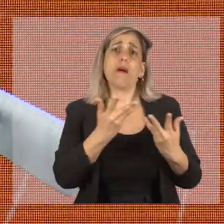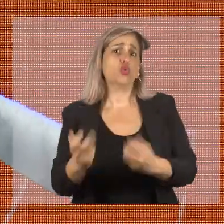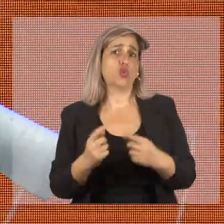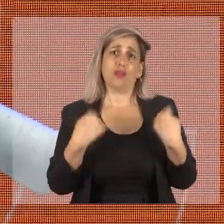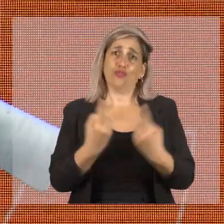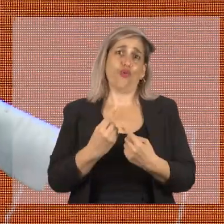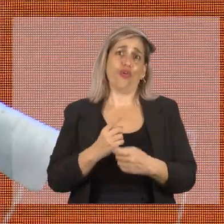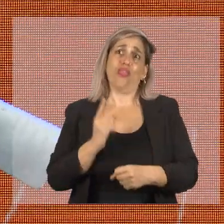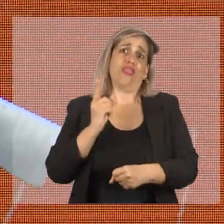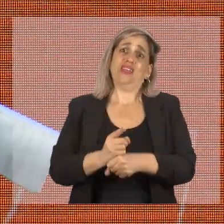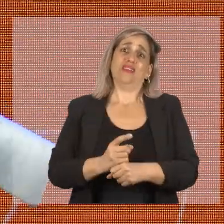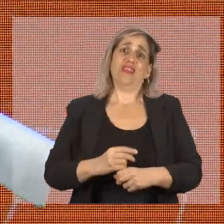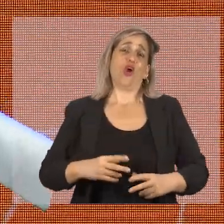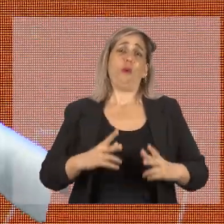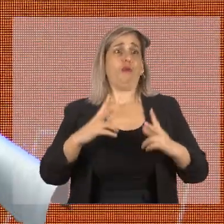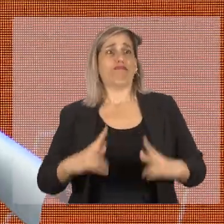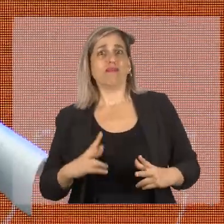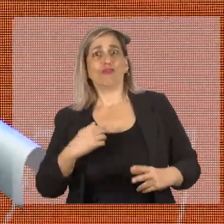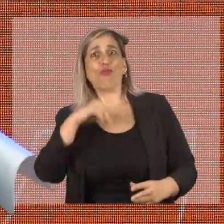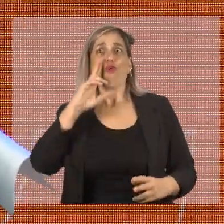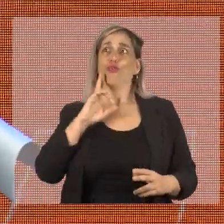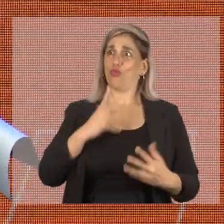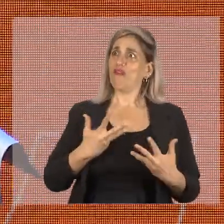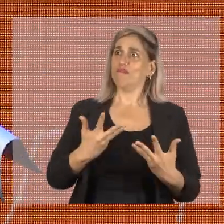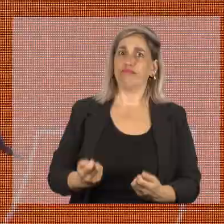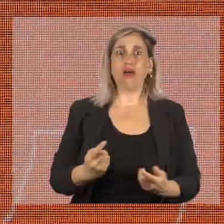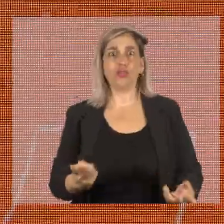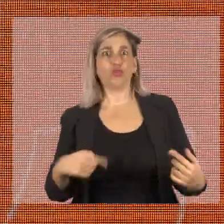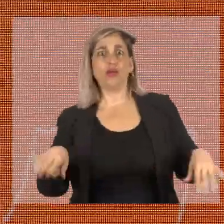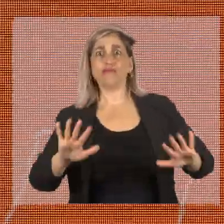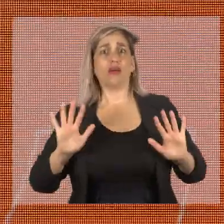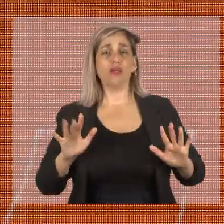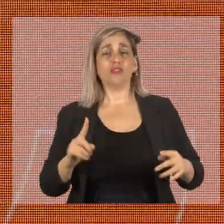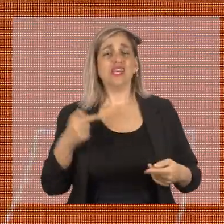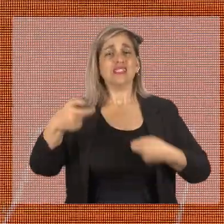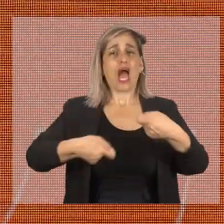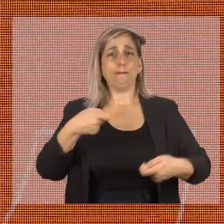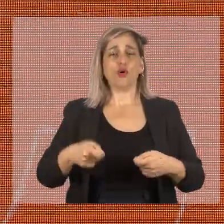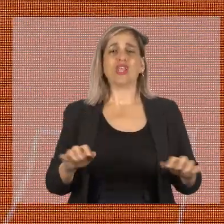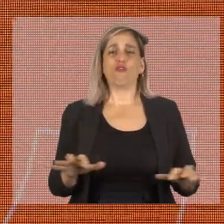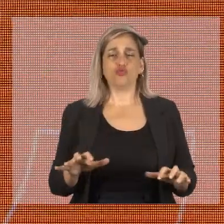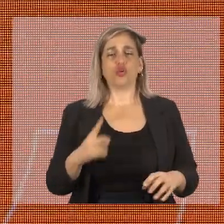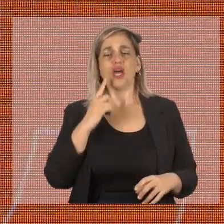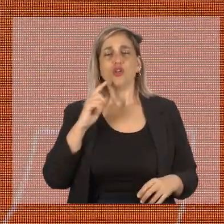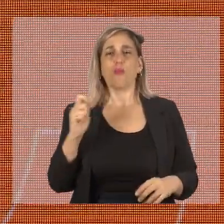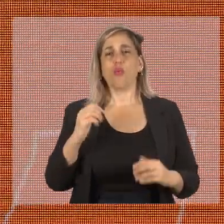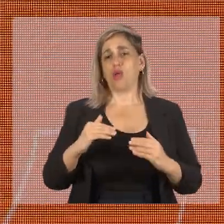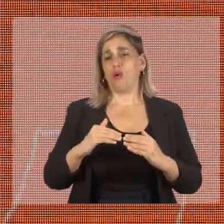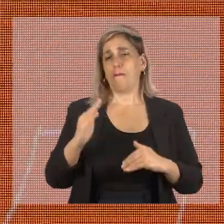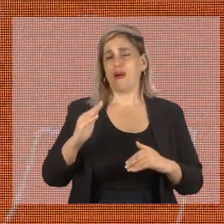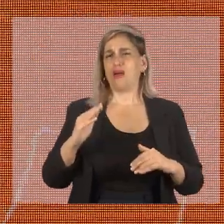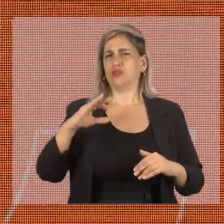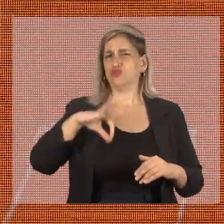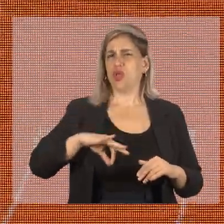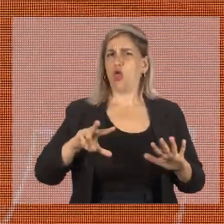ayudar. Y por dos veces consecutivas esta contribución a los funcionarios públicos que ganaban más de 80